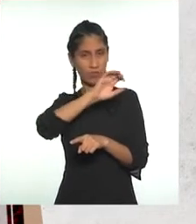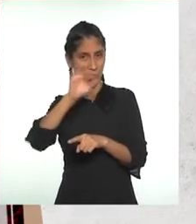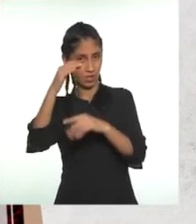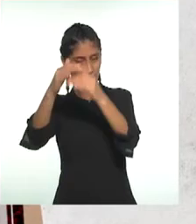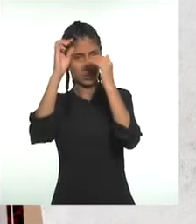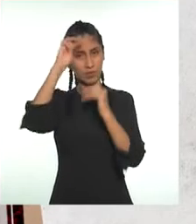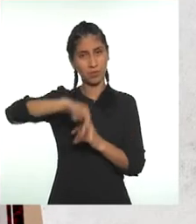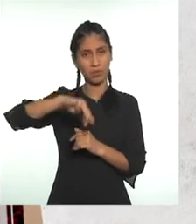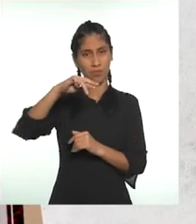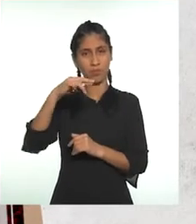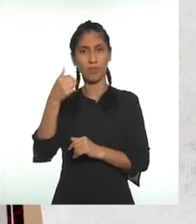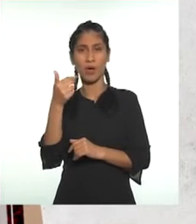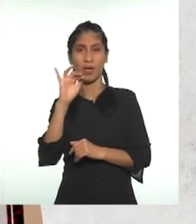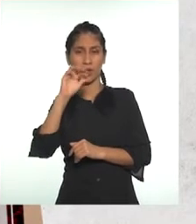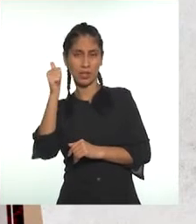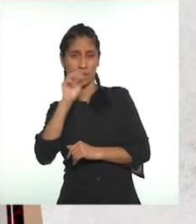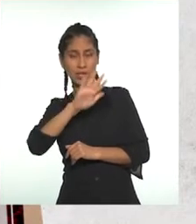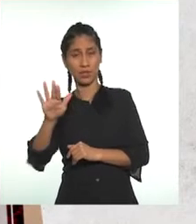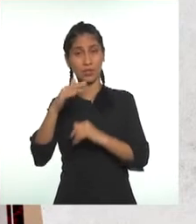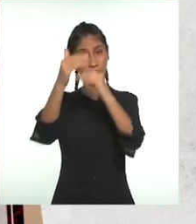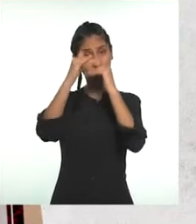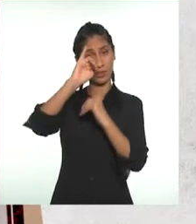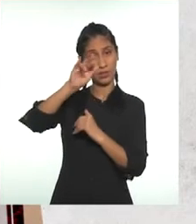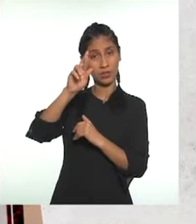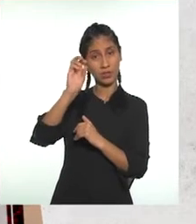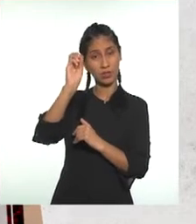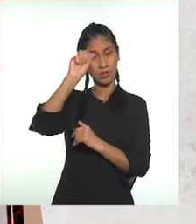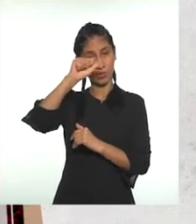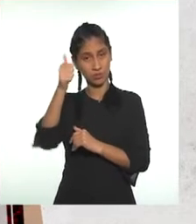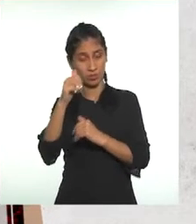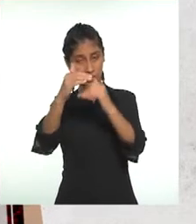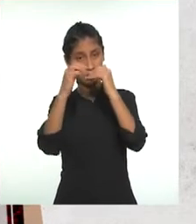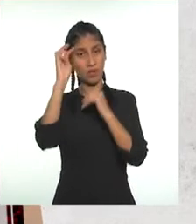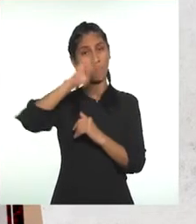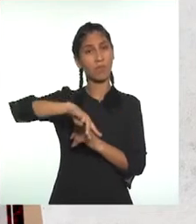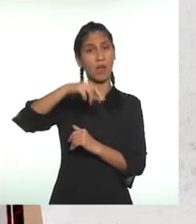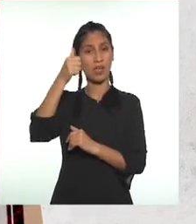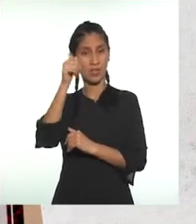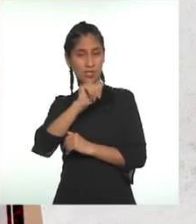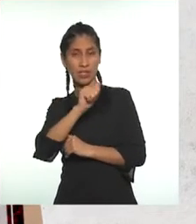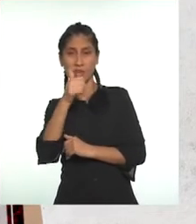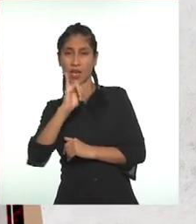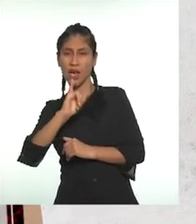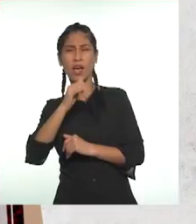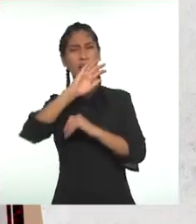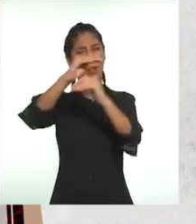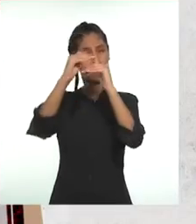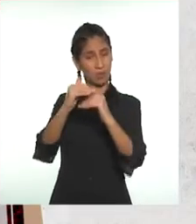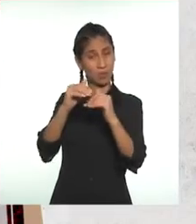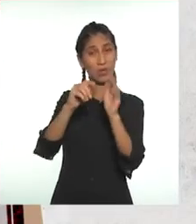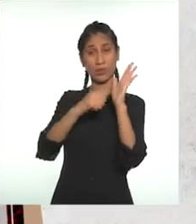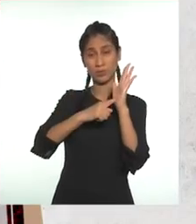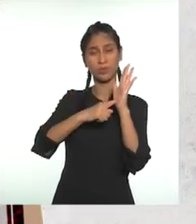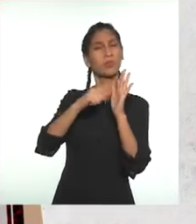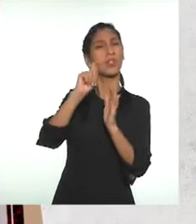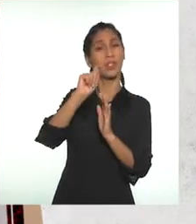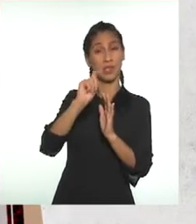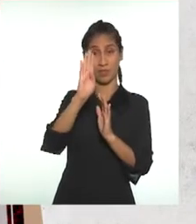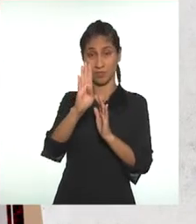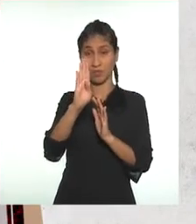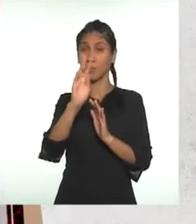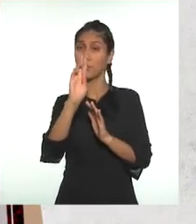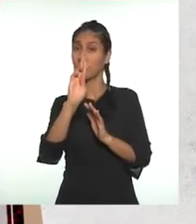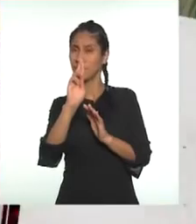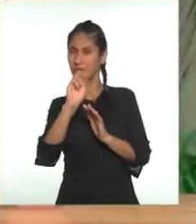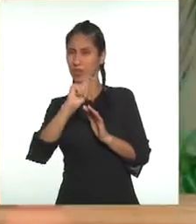María Toledo e Higinia Toledo, Rosa Campuzano, María Parado de Bellido, Tomás Atito Condemaita y Bartolina